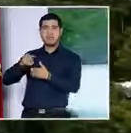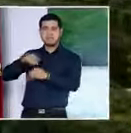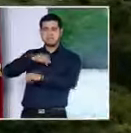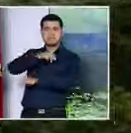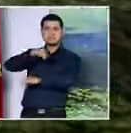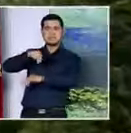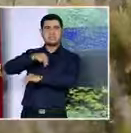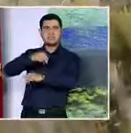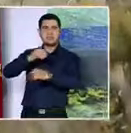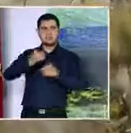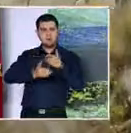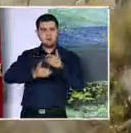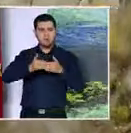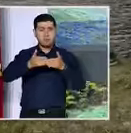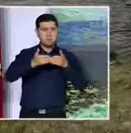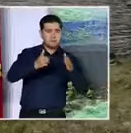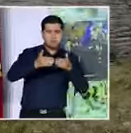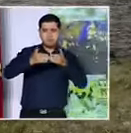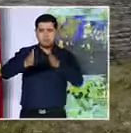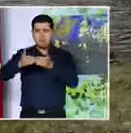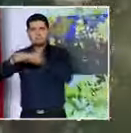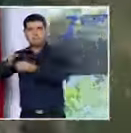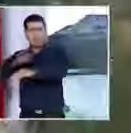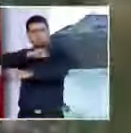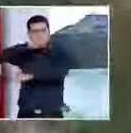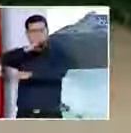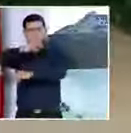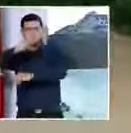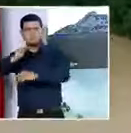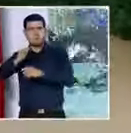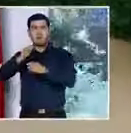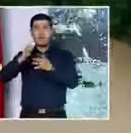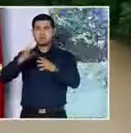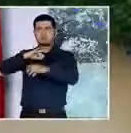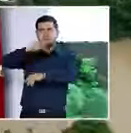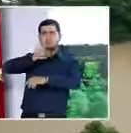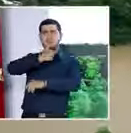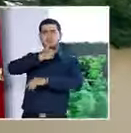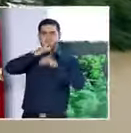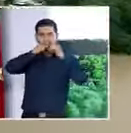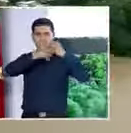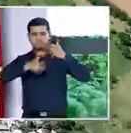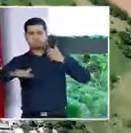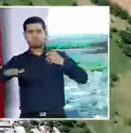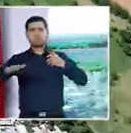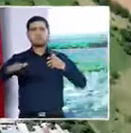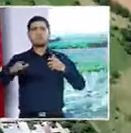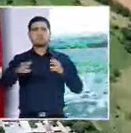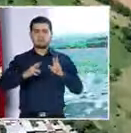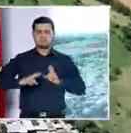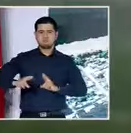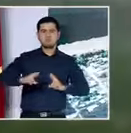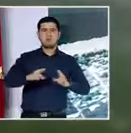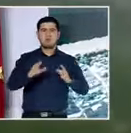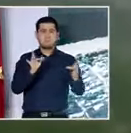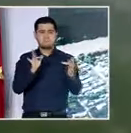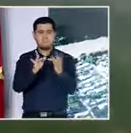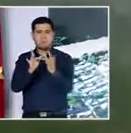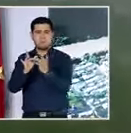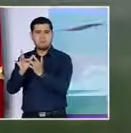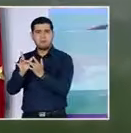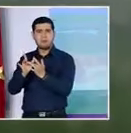valles y montañas, hogar del páramo de Santurbán y de pulmones hídricos como el río Catatumbo, que conecta con el lago de Maracaibo en el